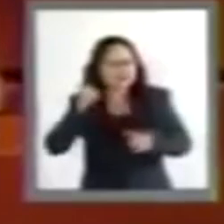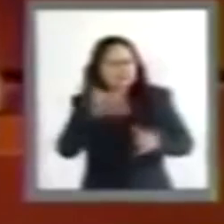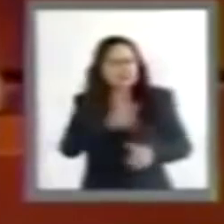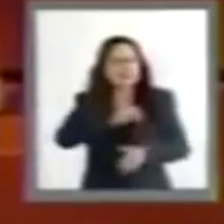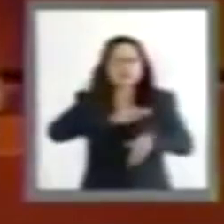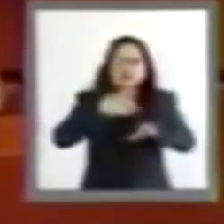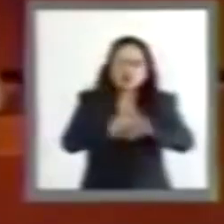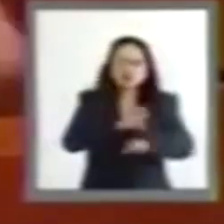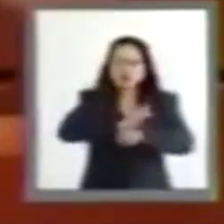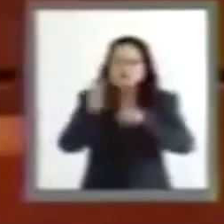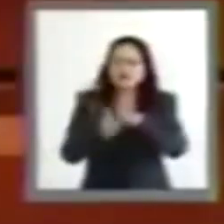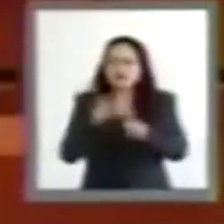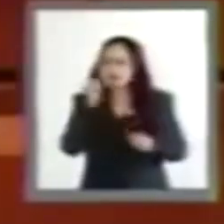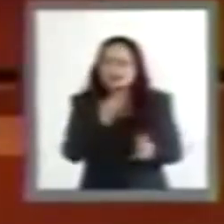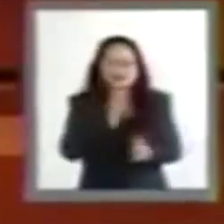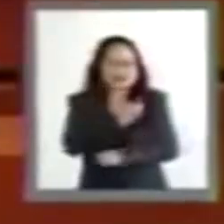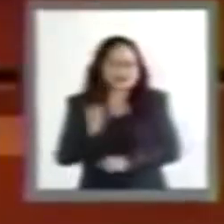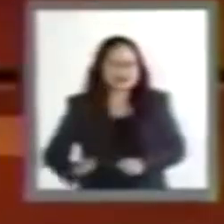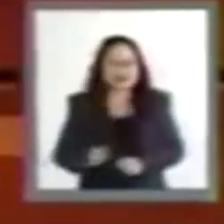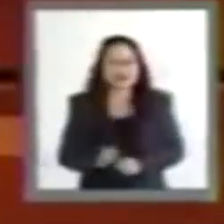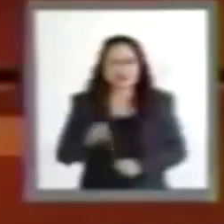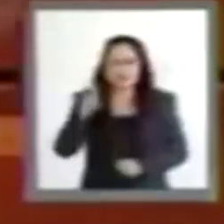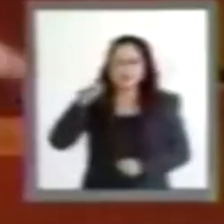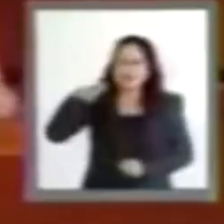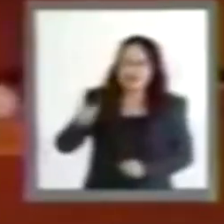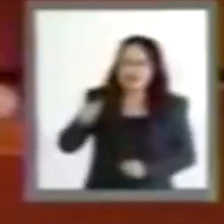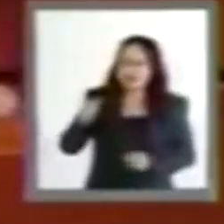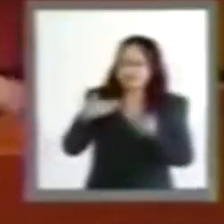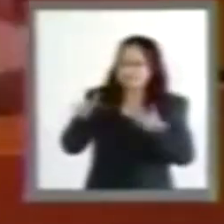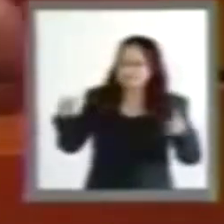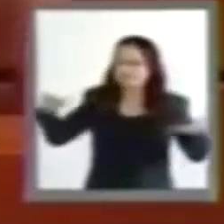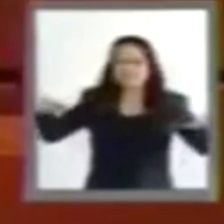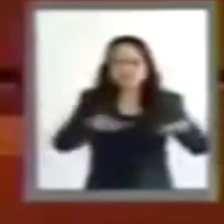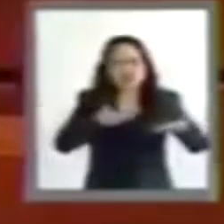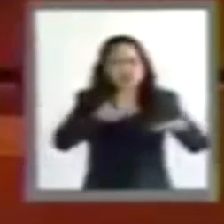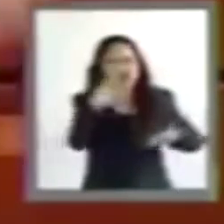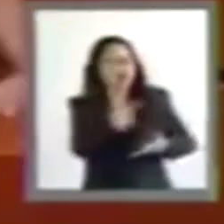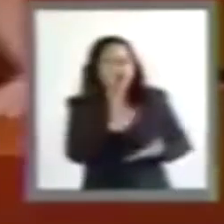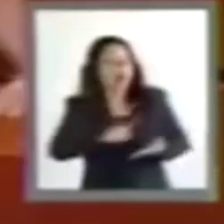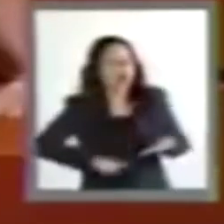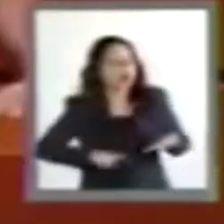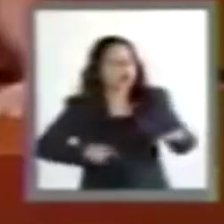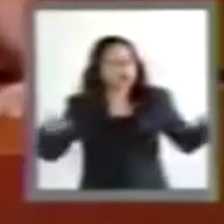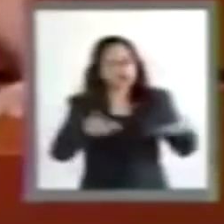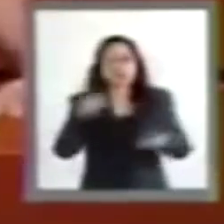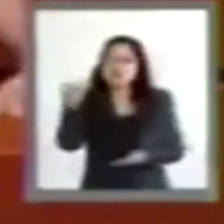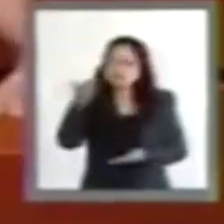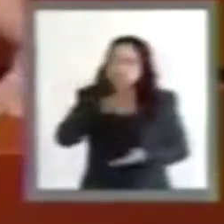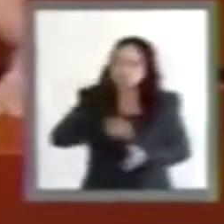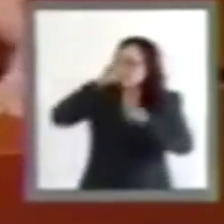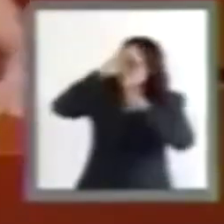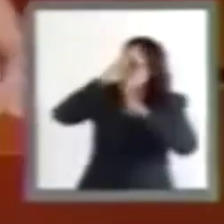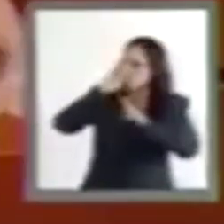tal manera. Y Peña abrió la puerta de la casa oficial y todavía le dice que es un